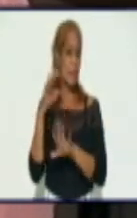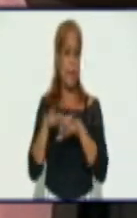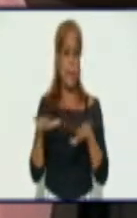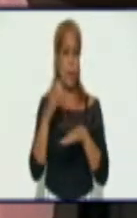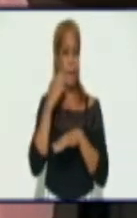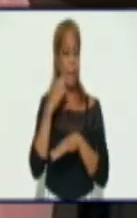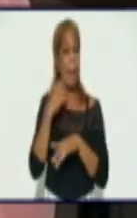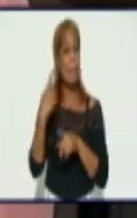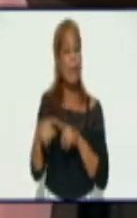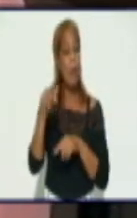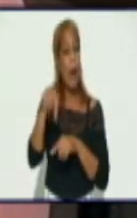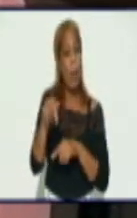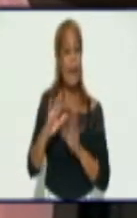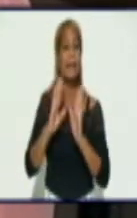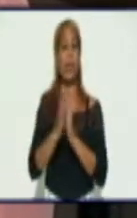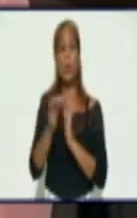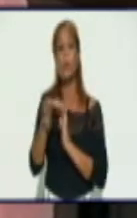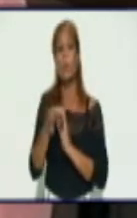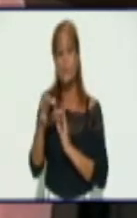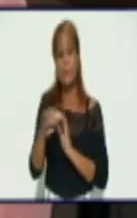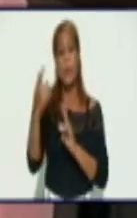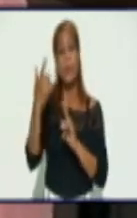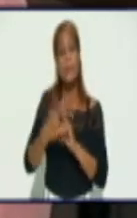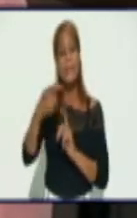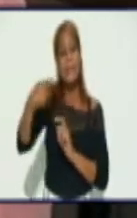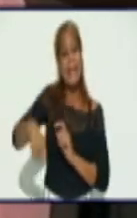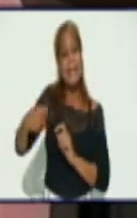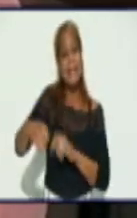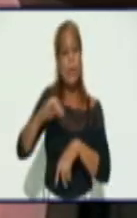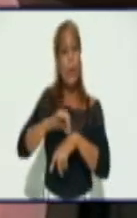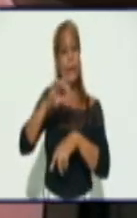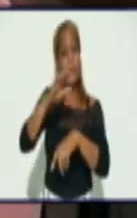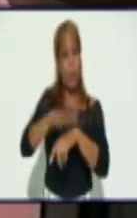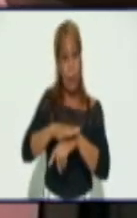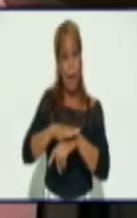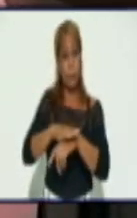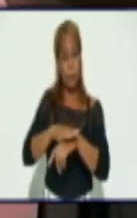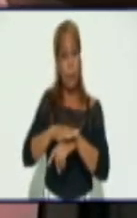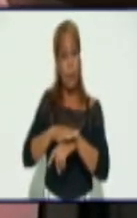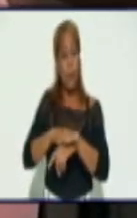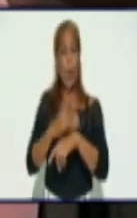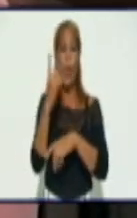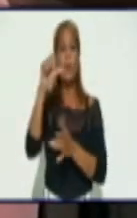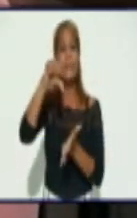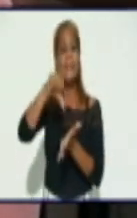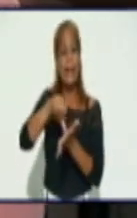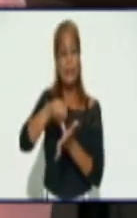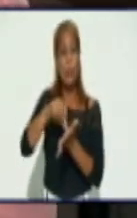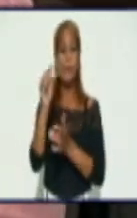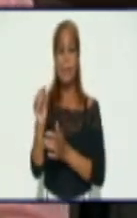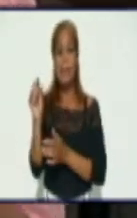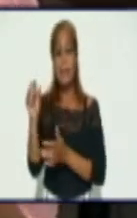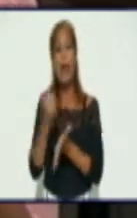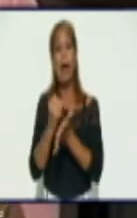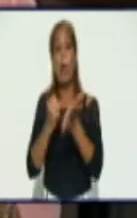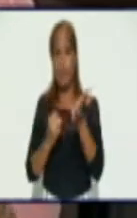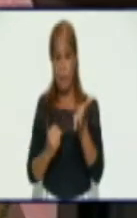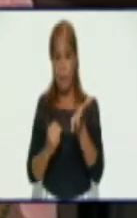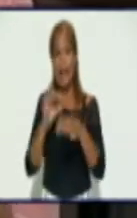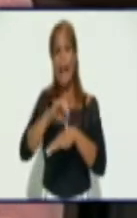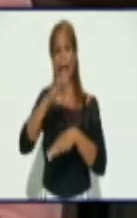estuvimos en el municipio de Río Cauto y se decidió ya la apertura de un centro de pacientes para la atención de pacientes confirmados. Es decir, que hemos